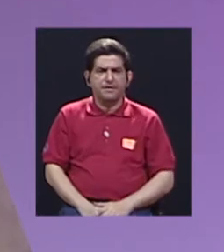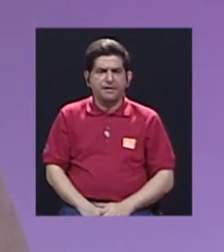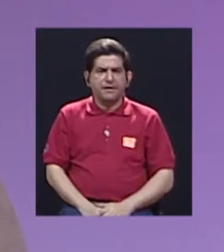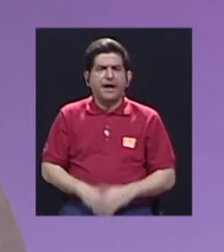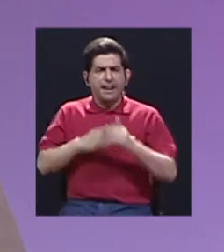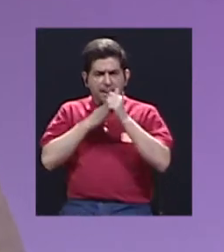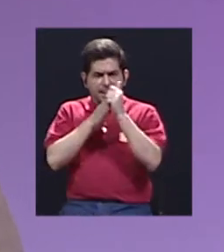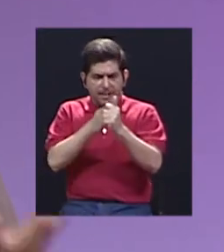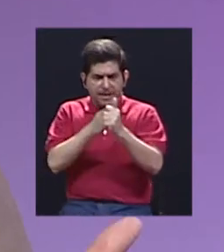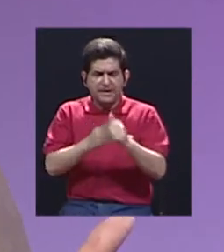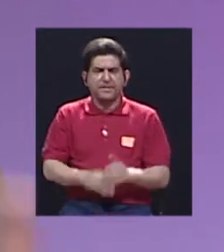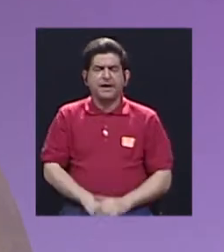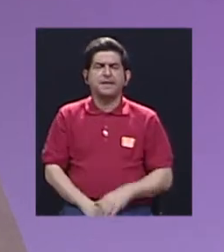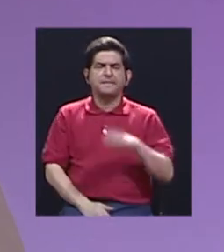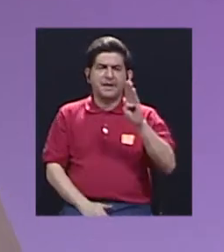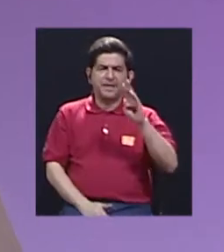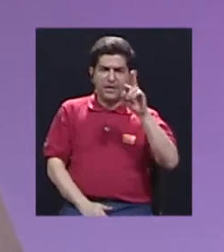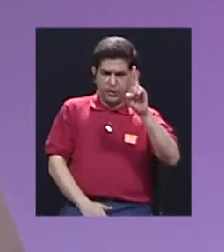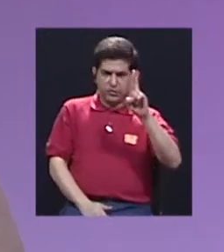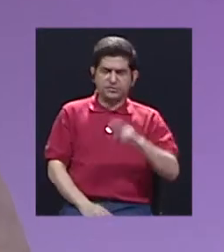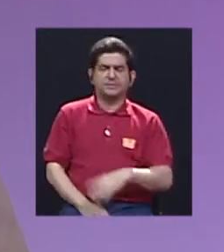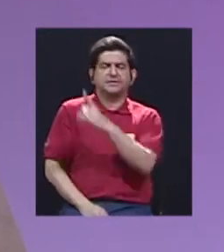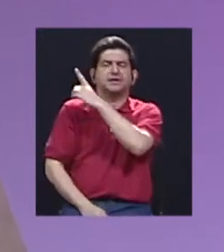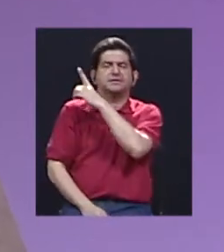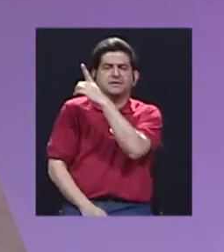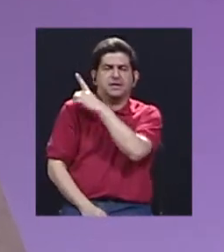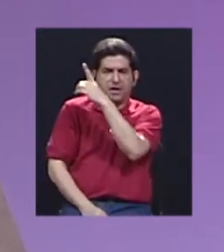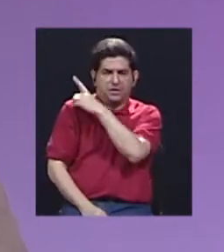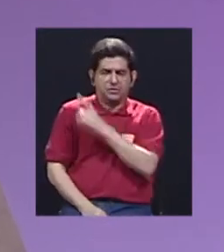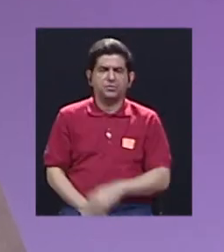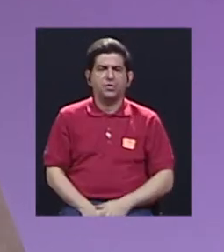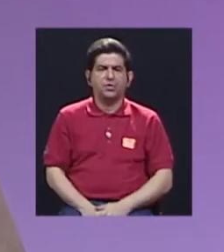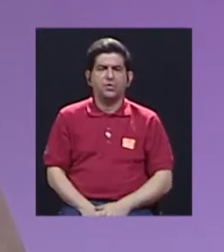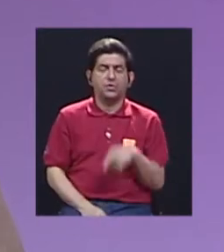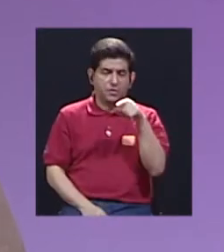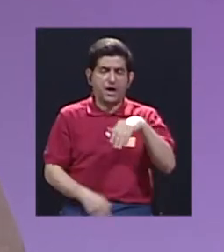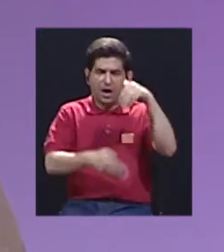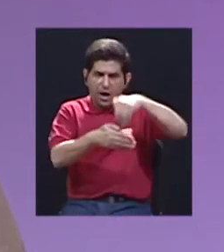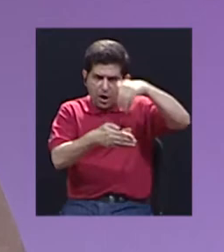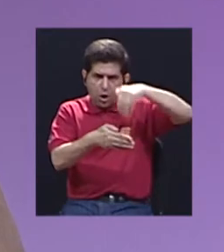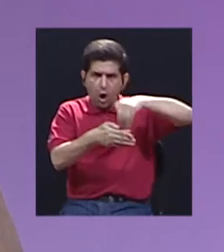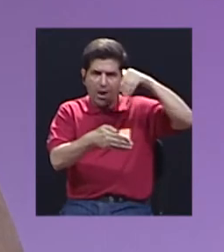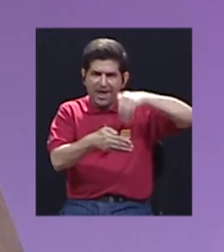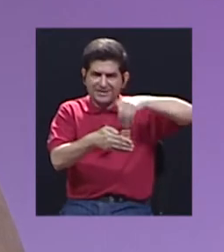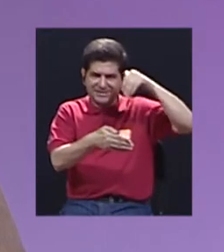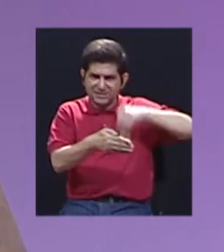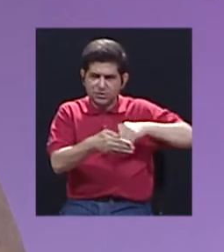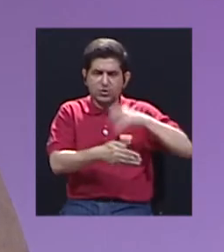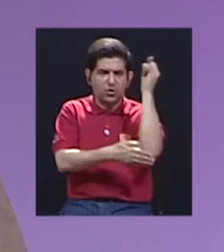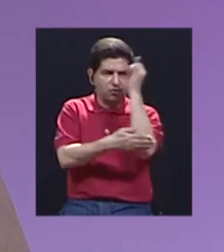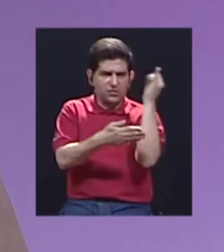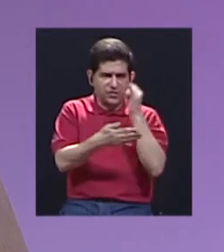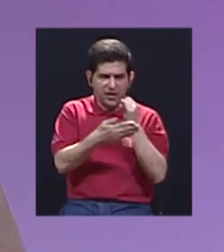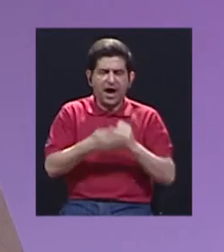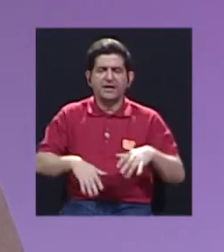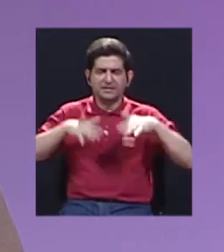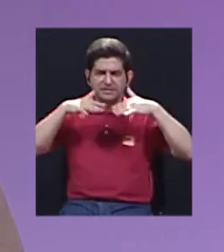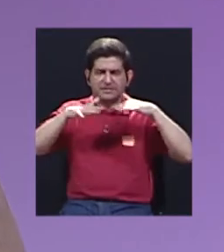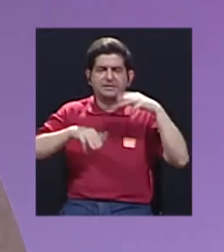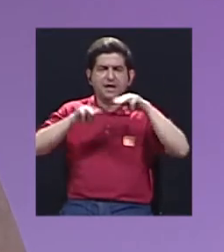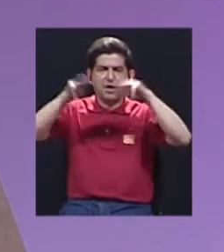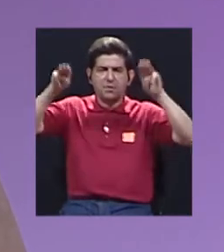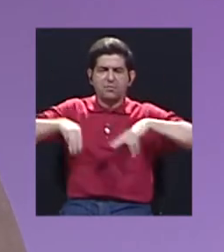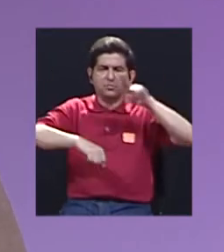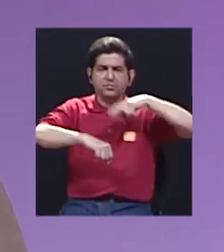cuya líder es Belta Rautsepa, que es la directora de la colección de arte y fibra textil del